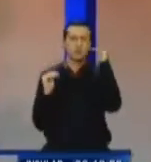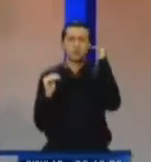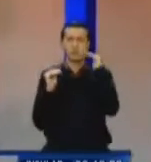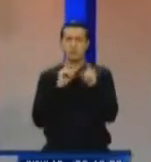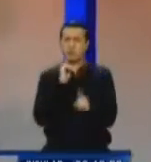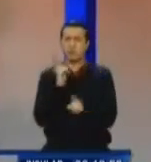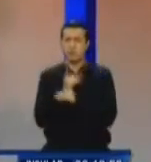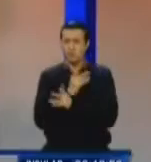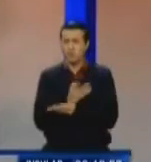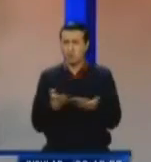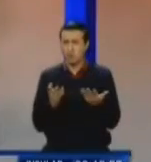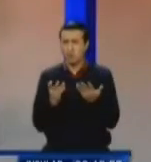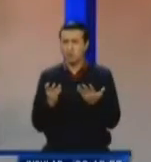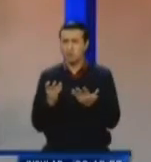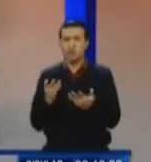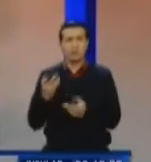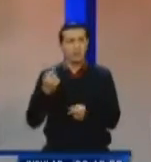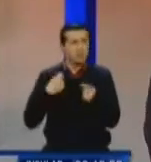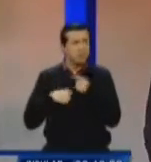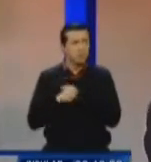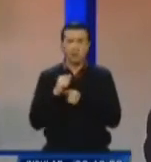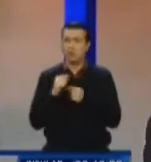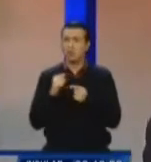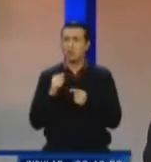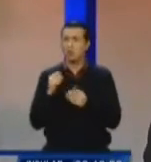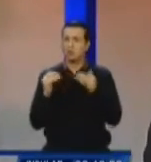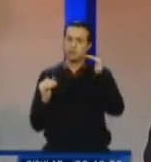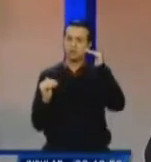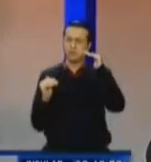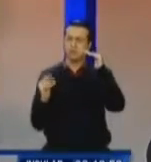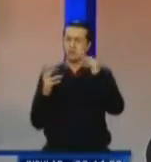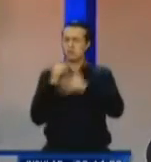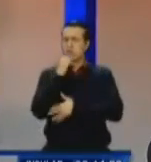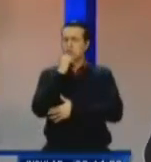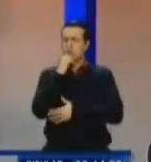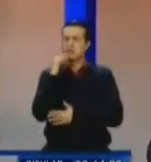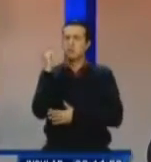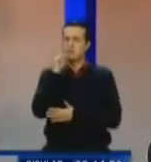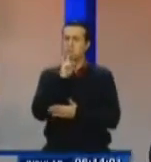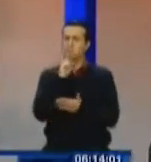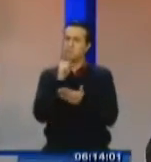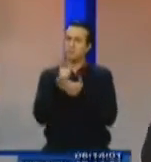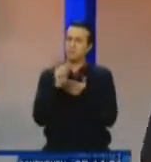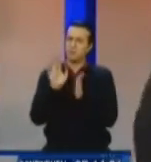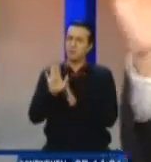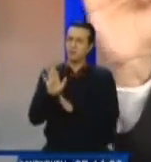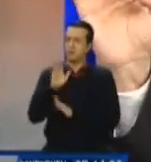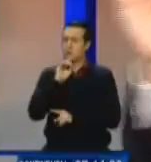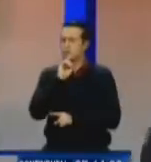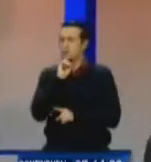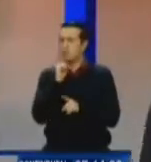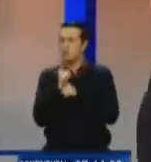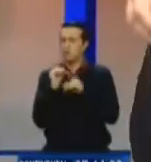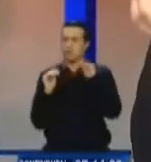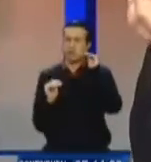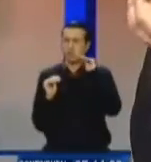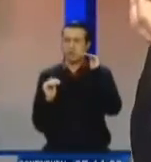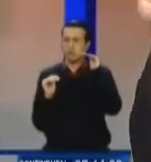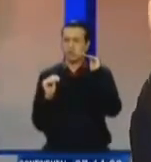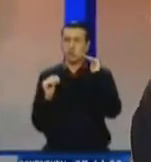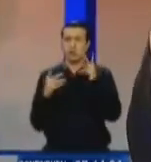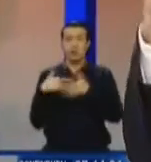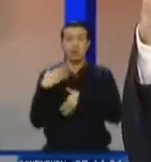la cadena del valor antes de llegar al precio final nos permite a nosotros nos cierto tener unas condiciones mínimamente equitativas en la